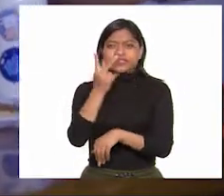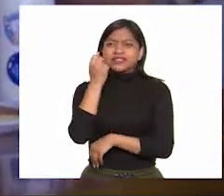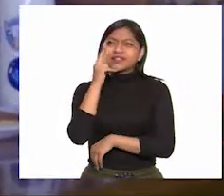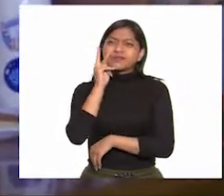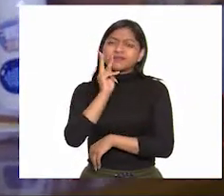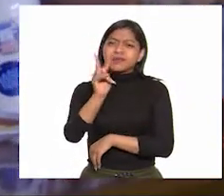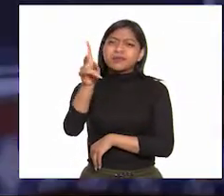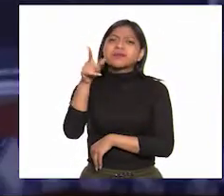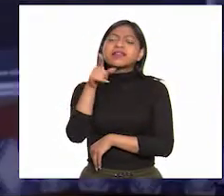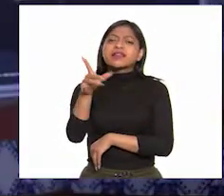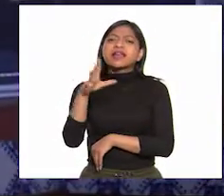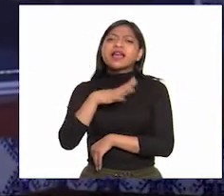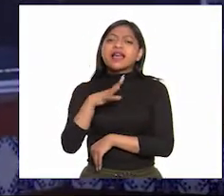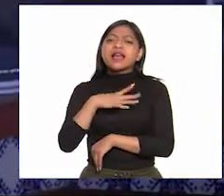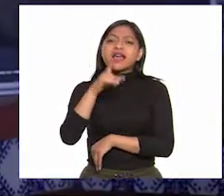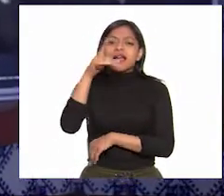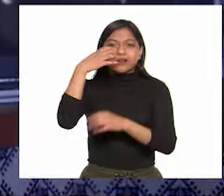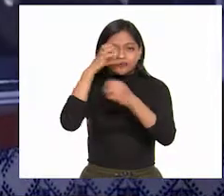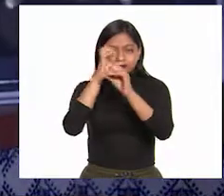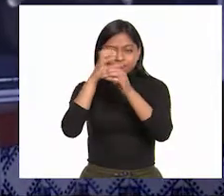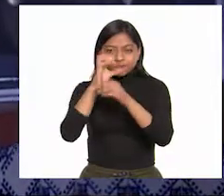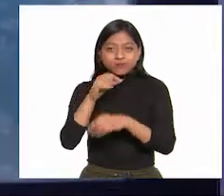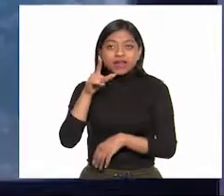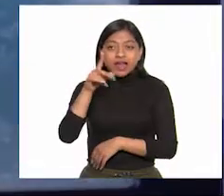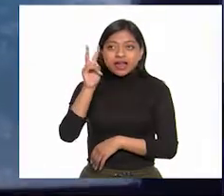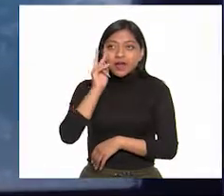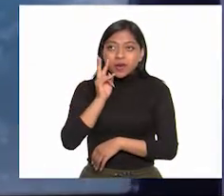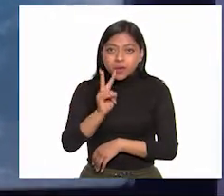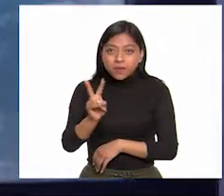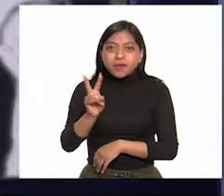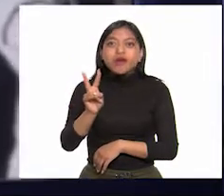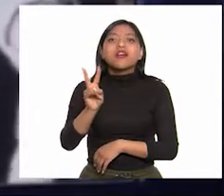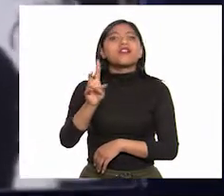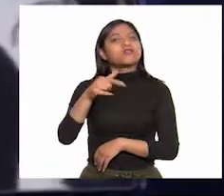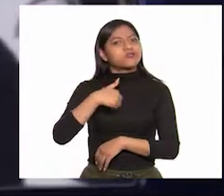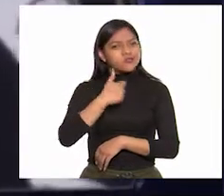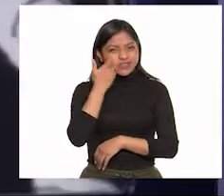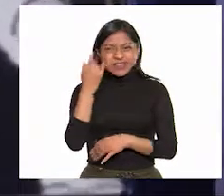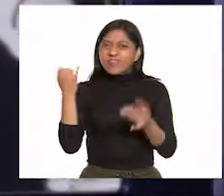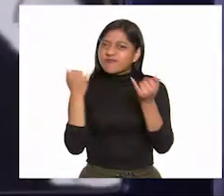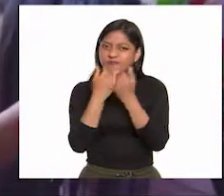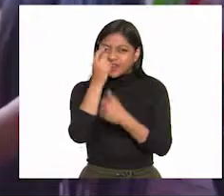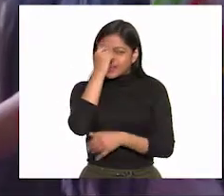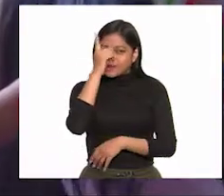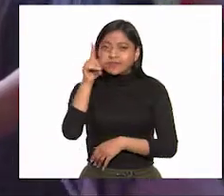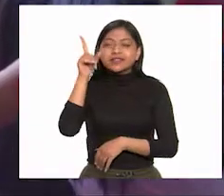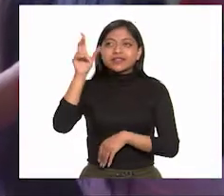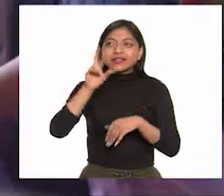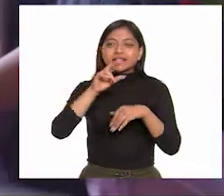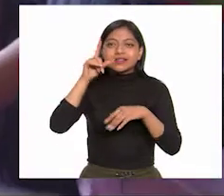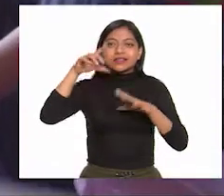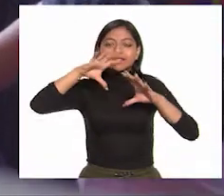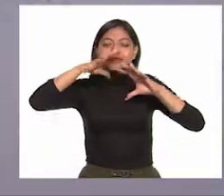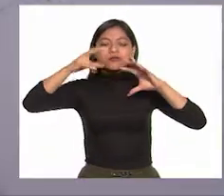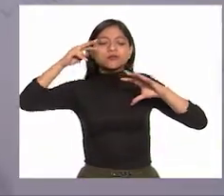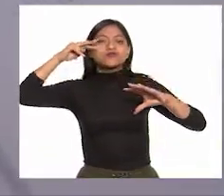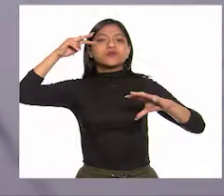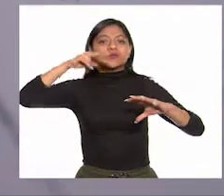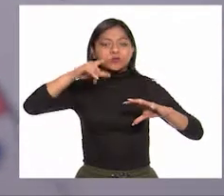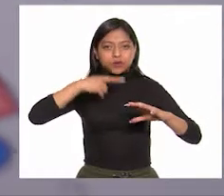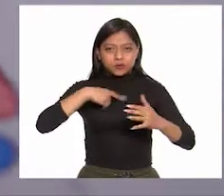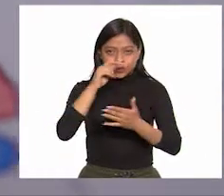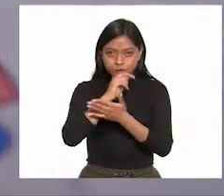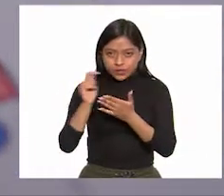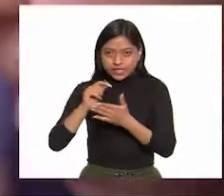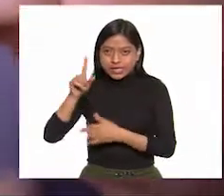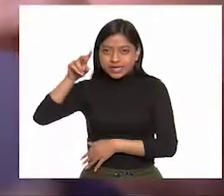vi un programa sobre el telescopio espacial Hubble y fue ahí cuando lo supe. Quería inventar algo que viajara al espacio, así que decidí escribirle una carta a